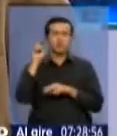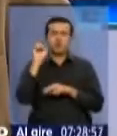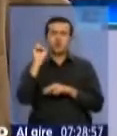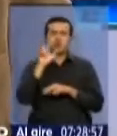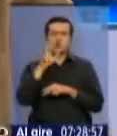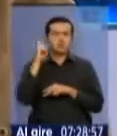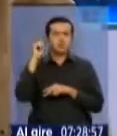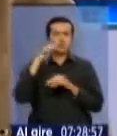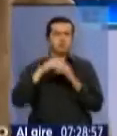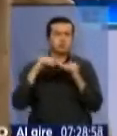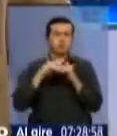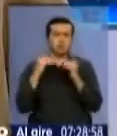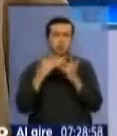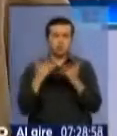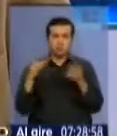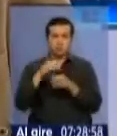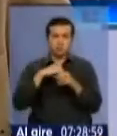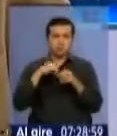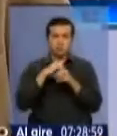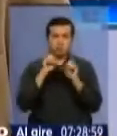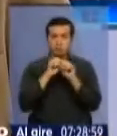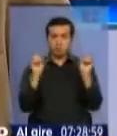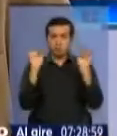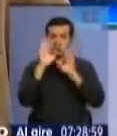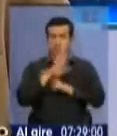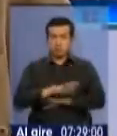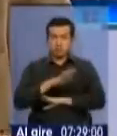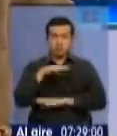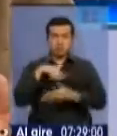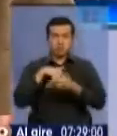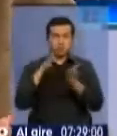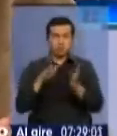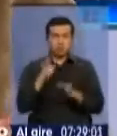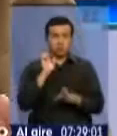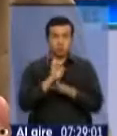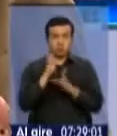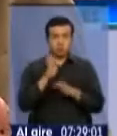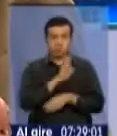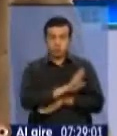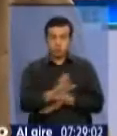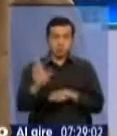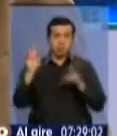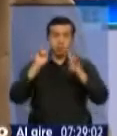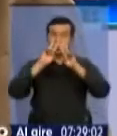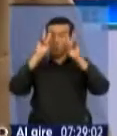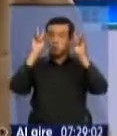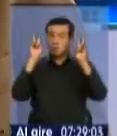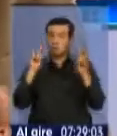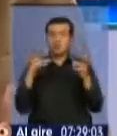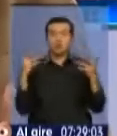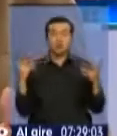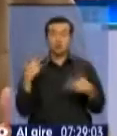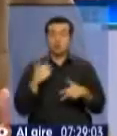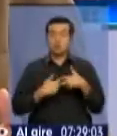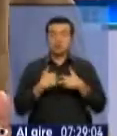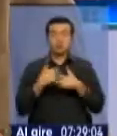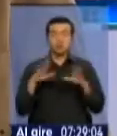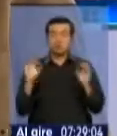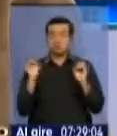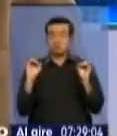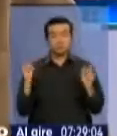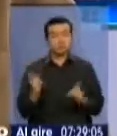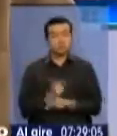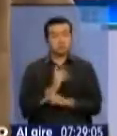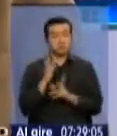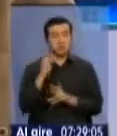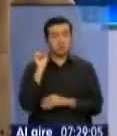millones de dólares, que eso va a los fondos de becas de los estudiantes ecuatorianos. O sea, no es un tema que afecta en una forma grave,